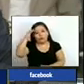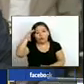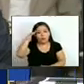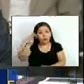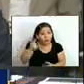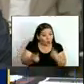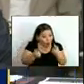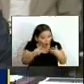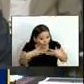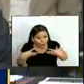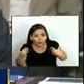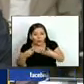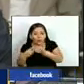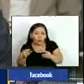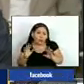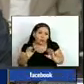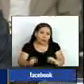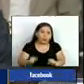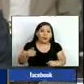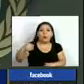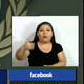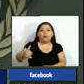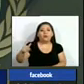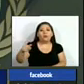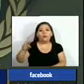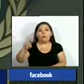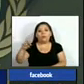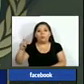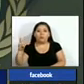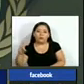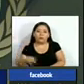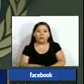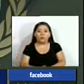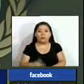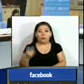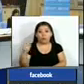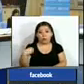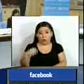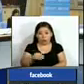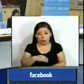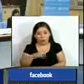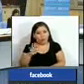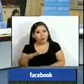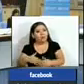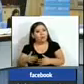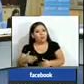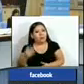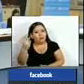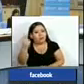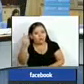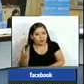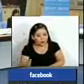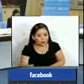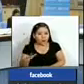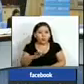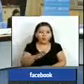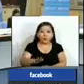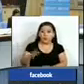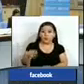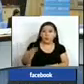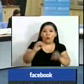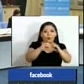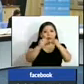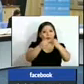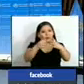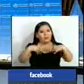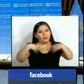eficacia durante este invierno y principios del año próximo. Las palabras del doctor Fauci llegan un día después de que el director general de la Organización